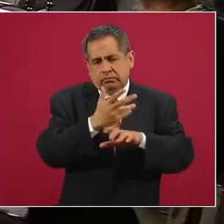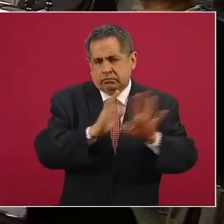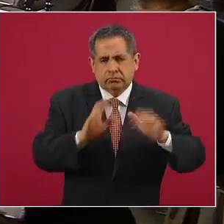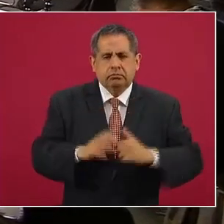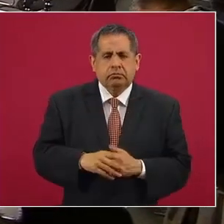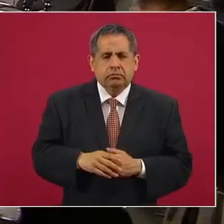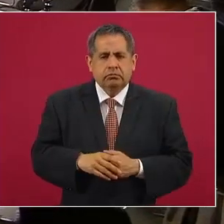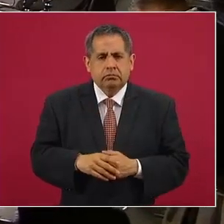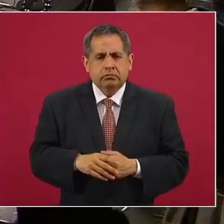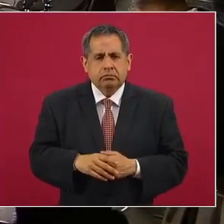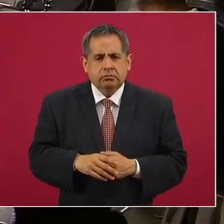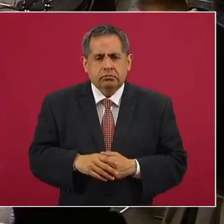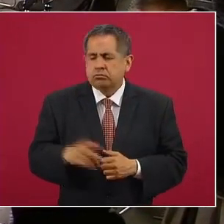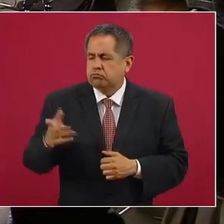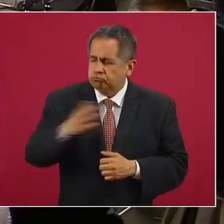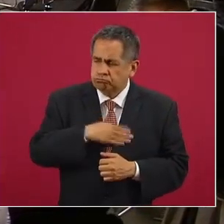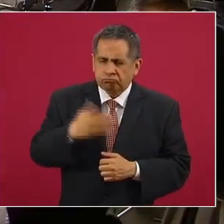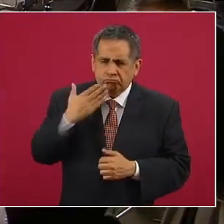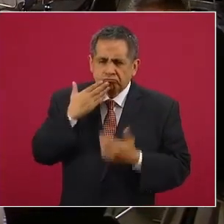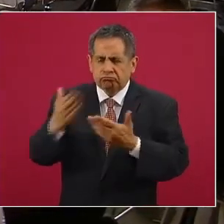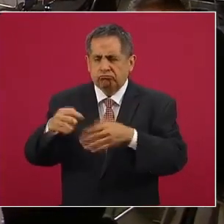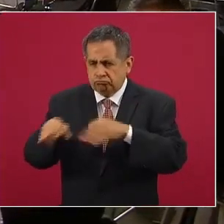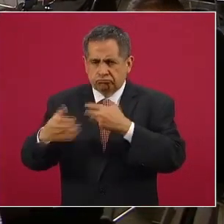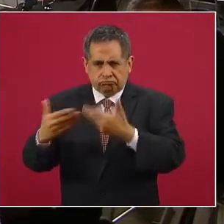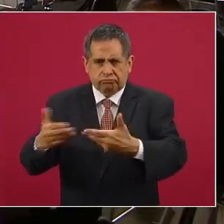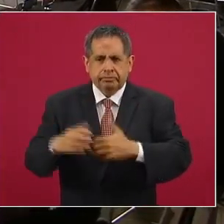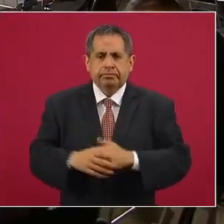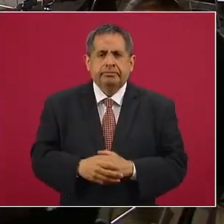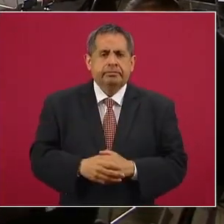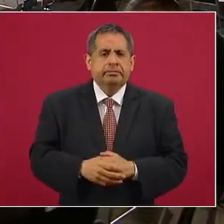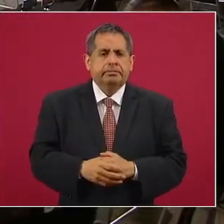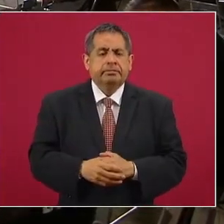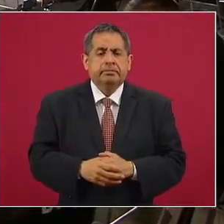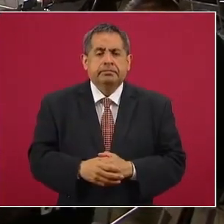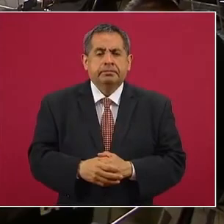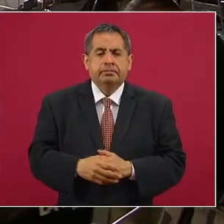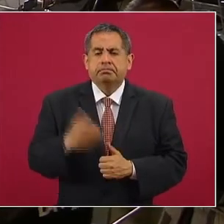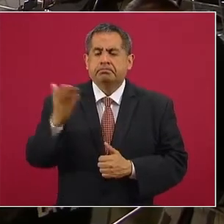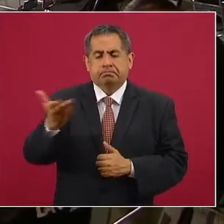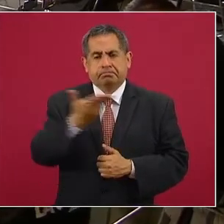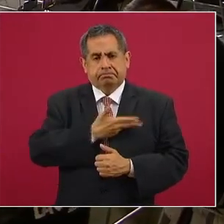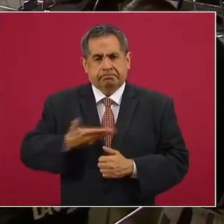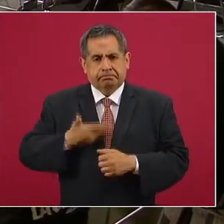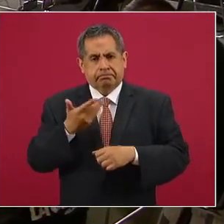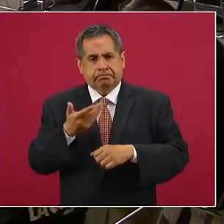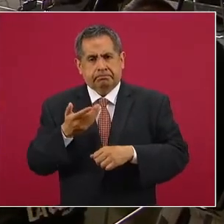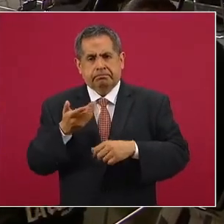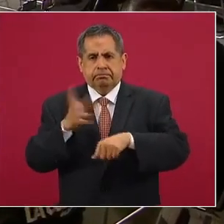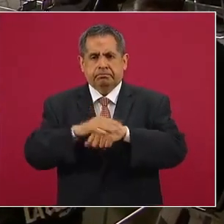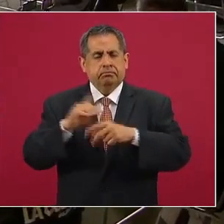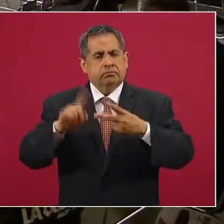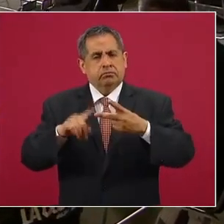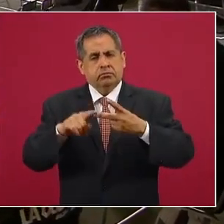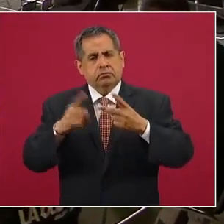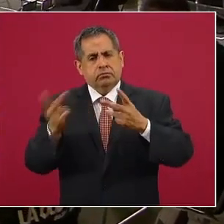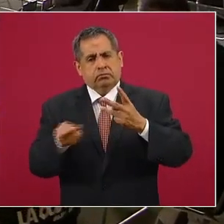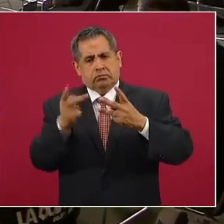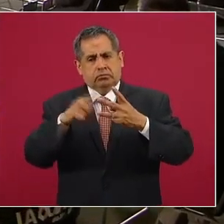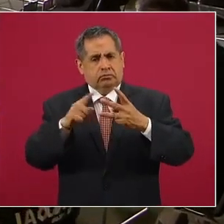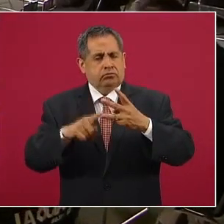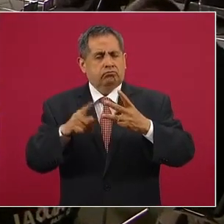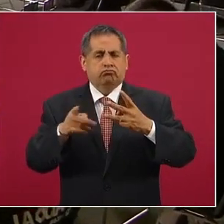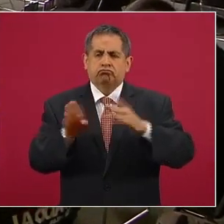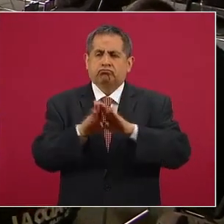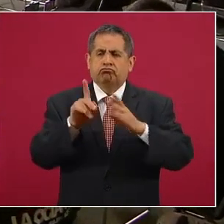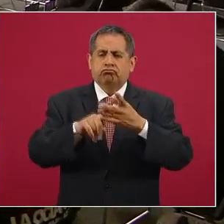Sí, le voy a hacer muy buena labor esa. Presidente, si me permite, le voy a realizar otros dos